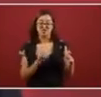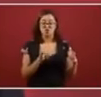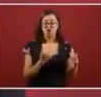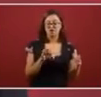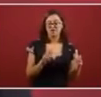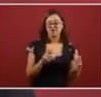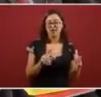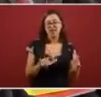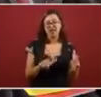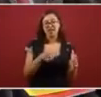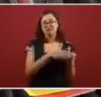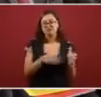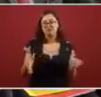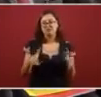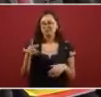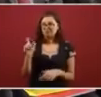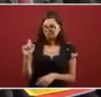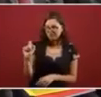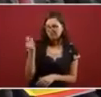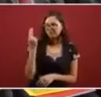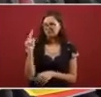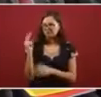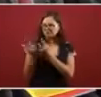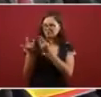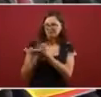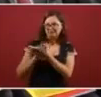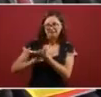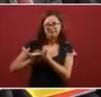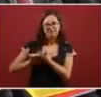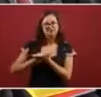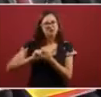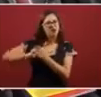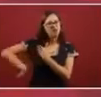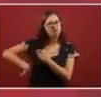hasta borrar la historia,